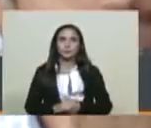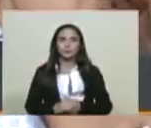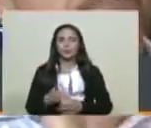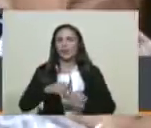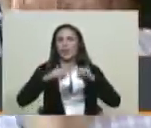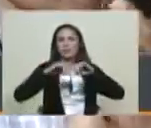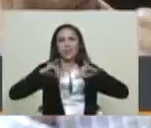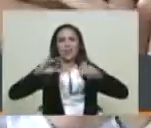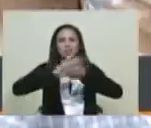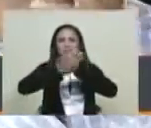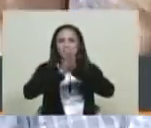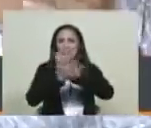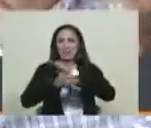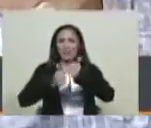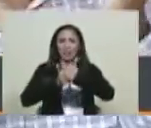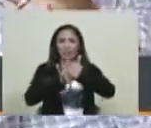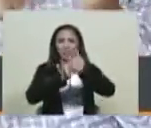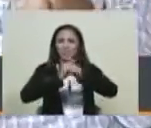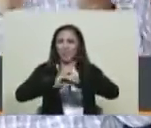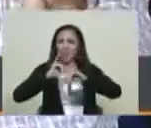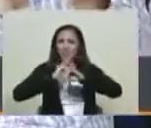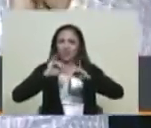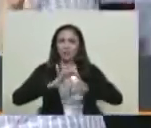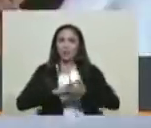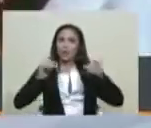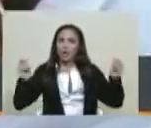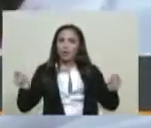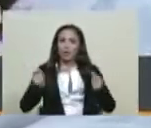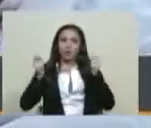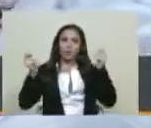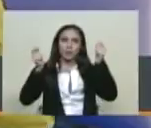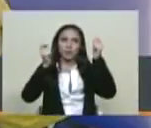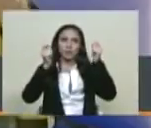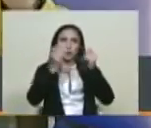la persecución contra Lula da Silva. ¡Que viva Lula da Silva!